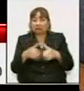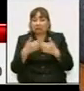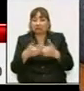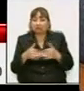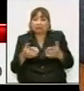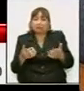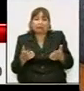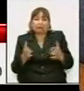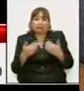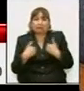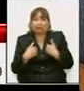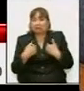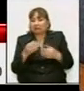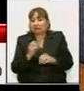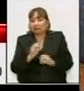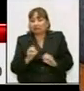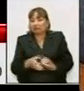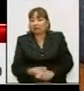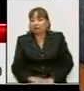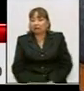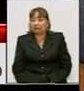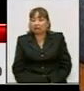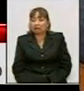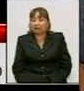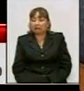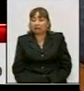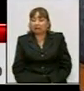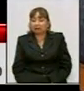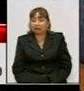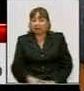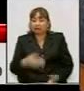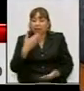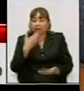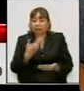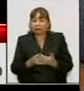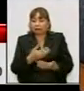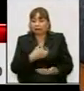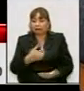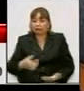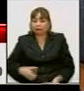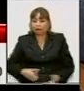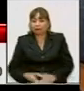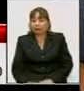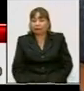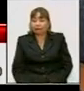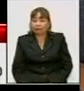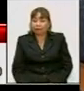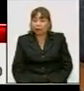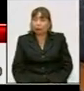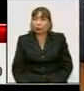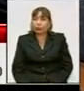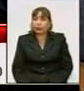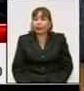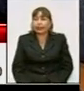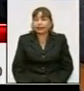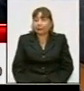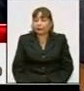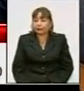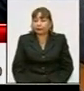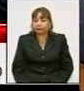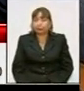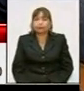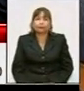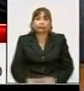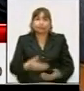ni empresas. No he tenido ninguna empresa. Gracias, señor presidente. Muchas gracias, señor, por su disposición. Se agradece a